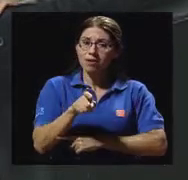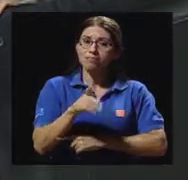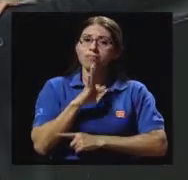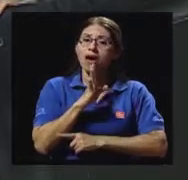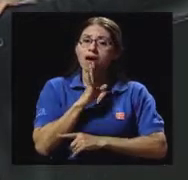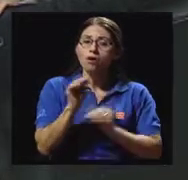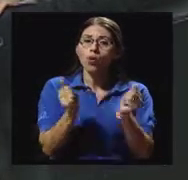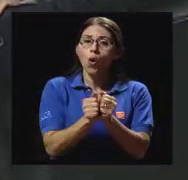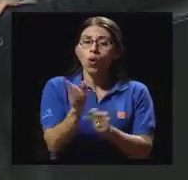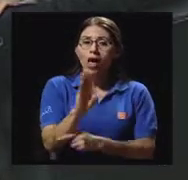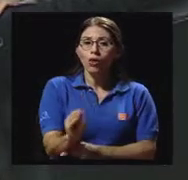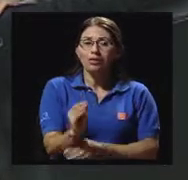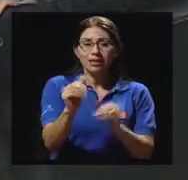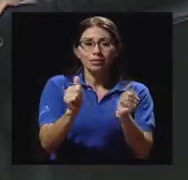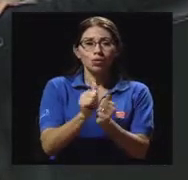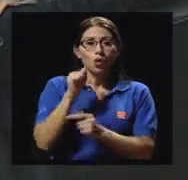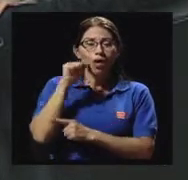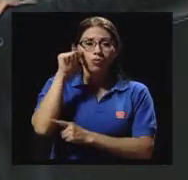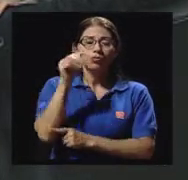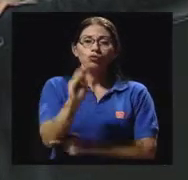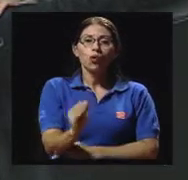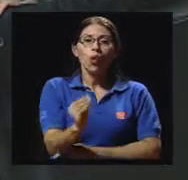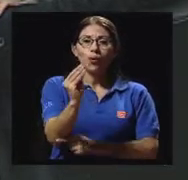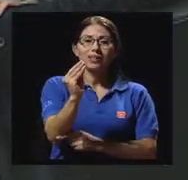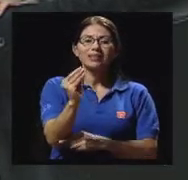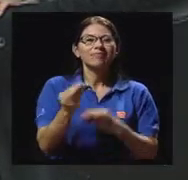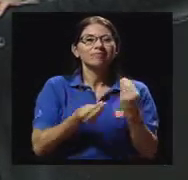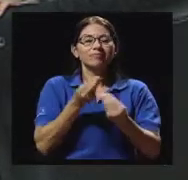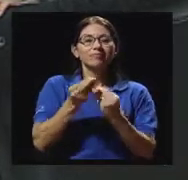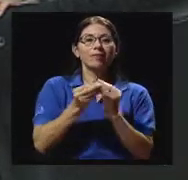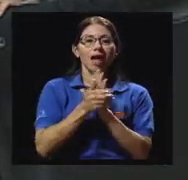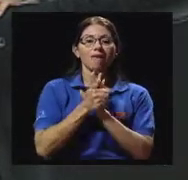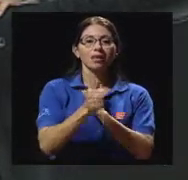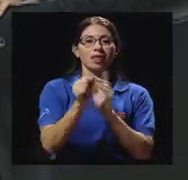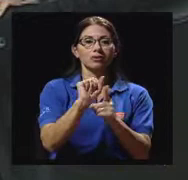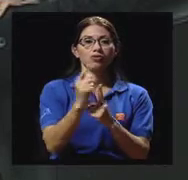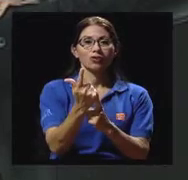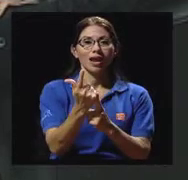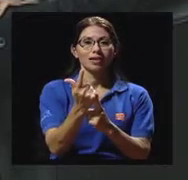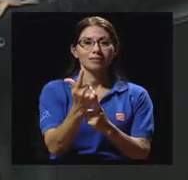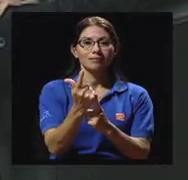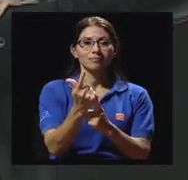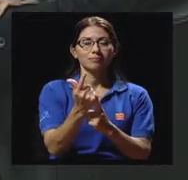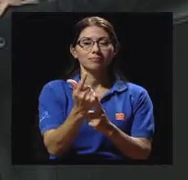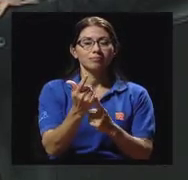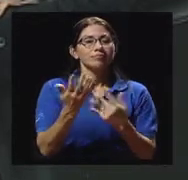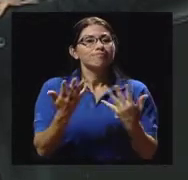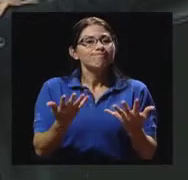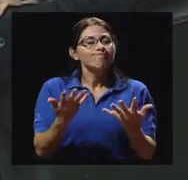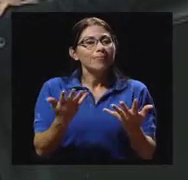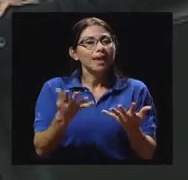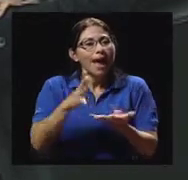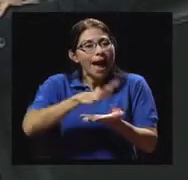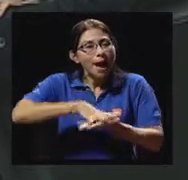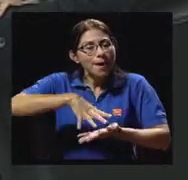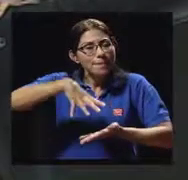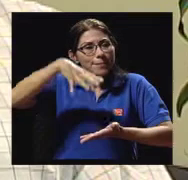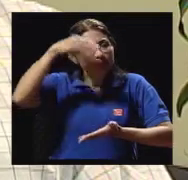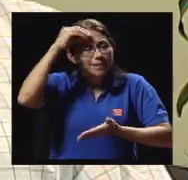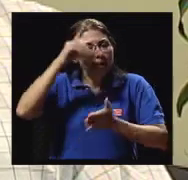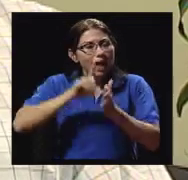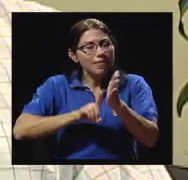con adolescentes y con adultos jóvenes es lo que son las habilidades sociales. O sea, cómo aprender